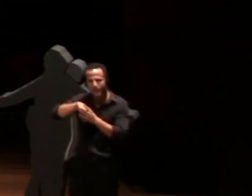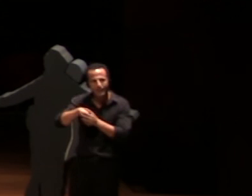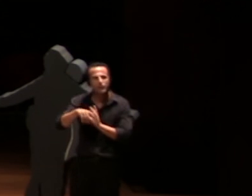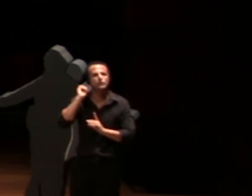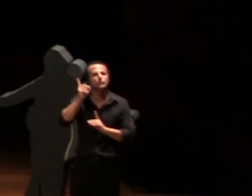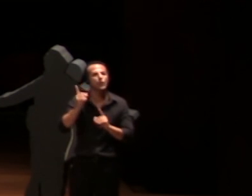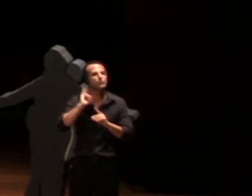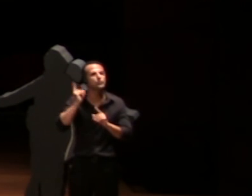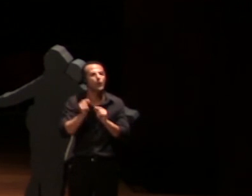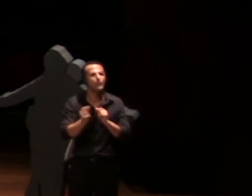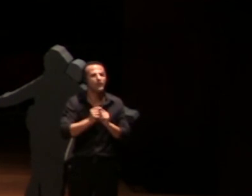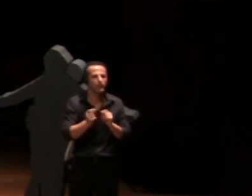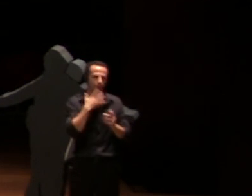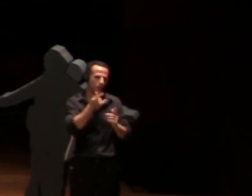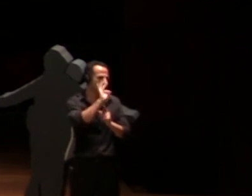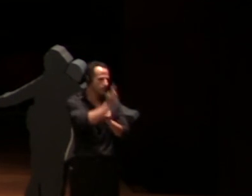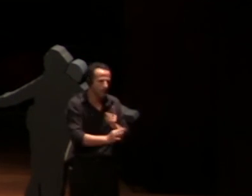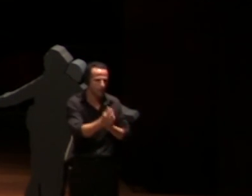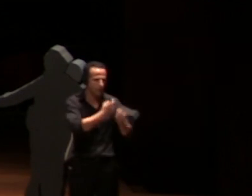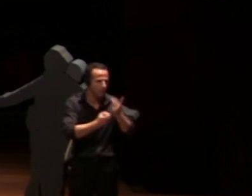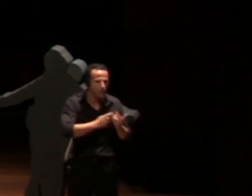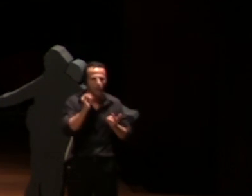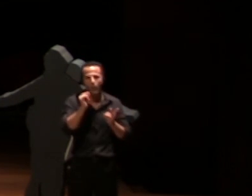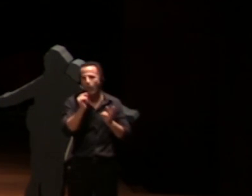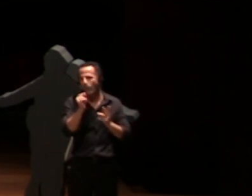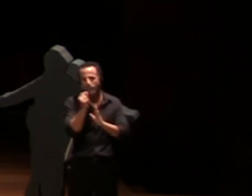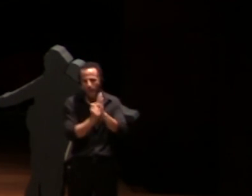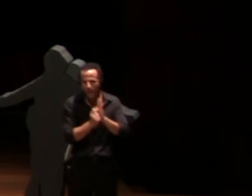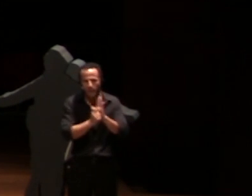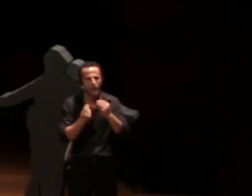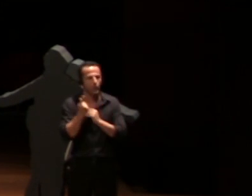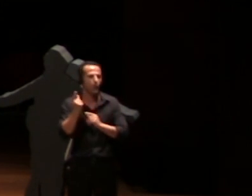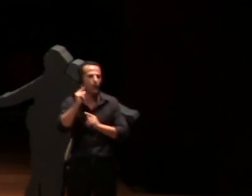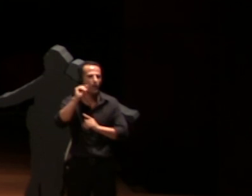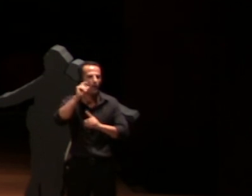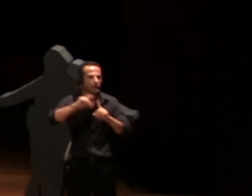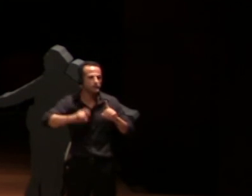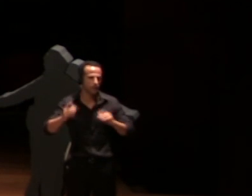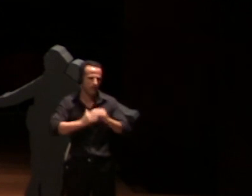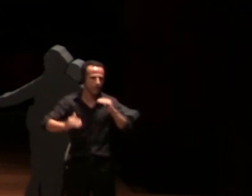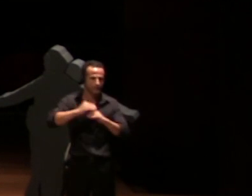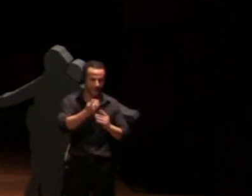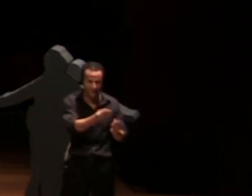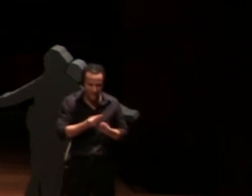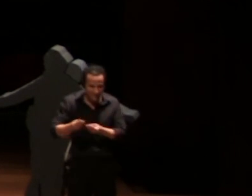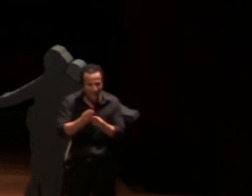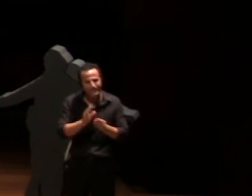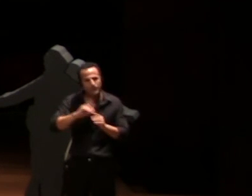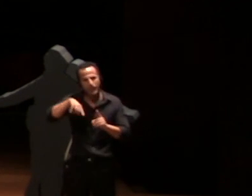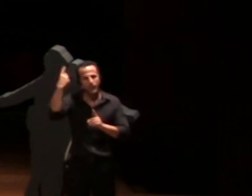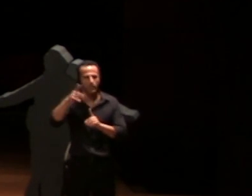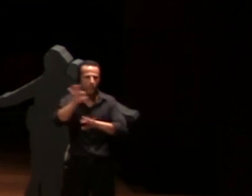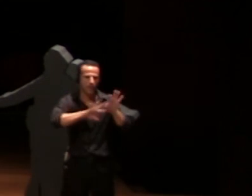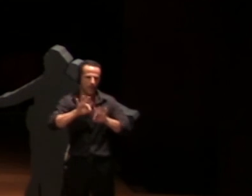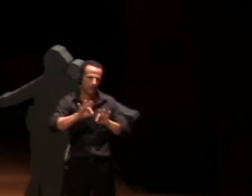las medidas, ya sean cuestionarios, test o índices construidos a partir de estadística avanzada, que ayuden a la toma de decisiones del fisio y